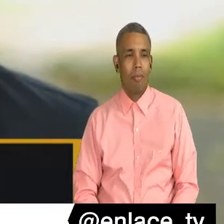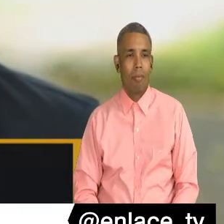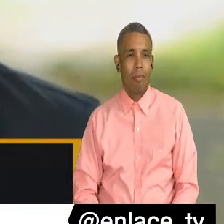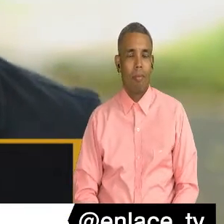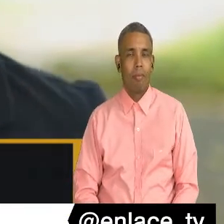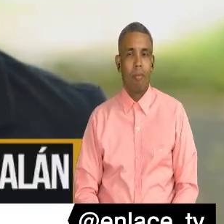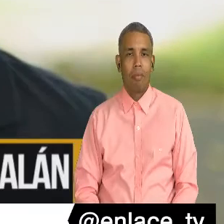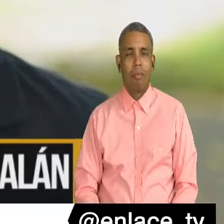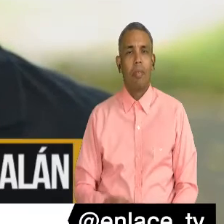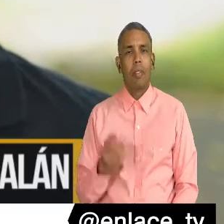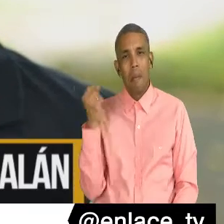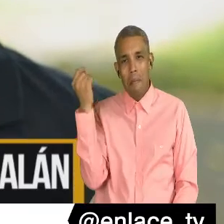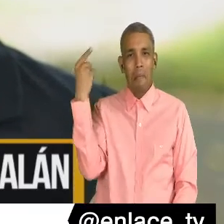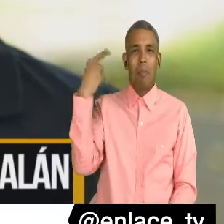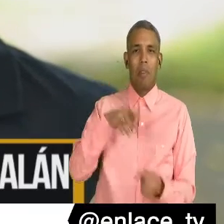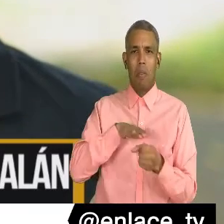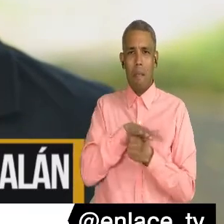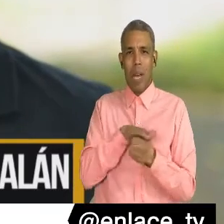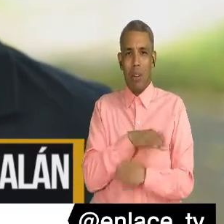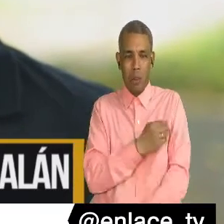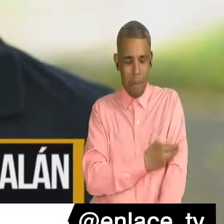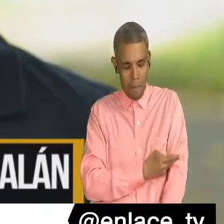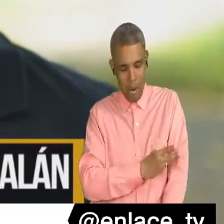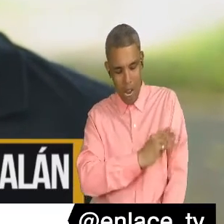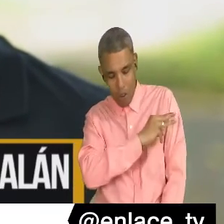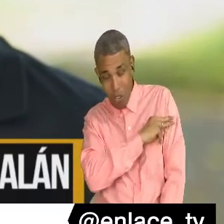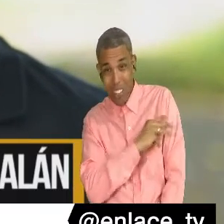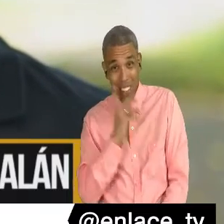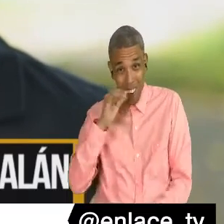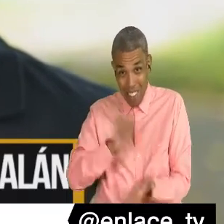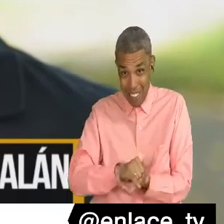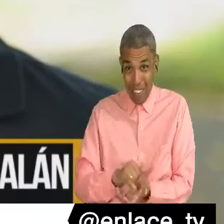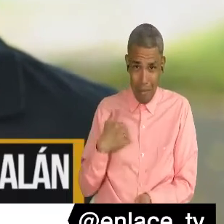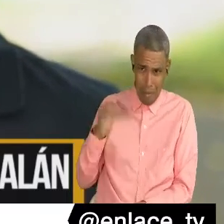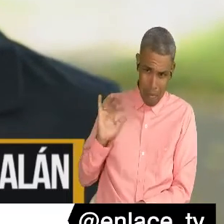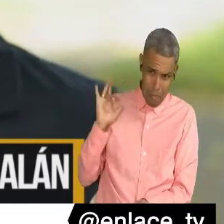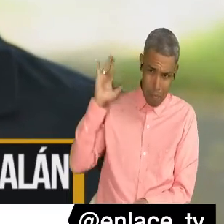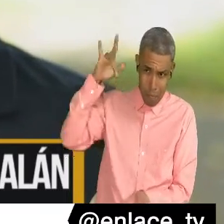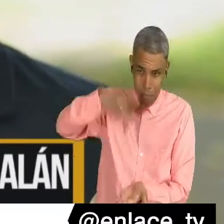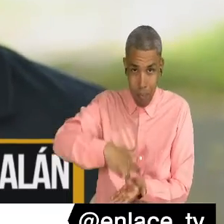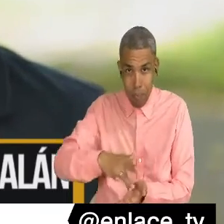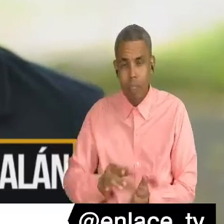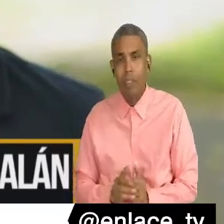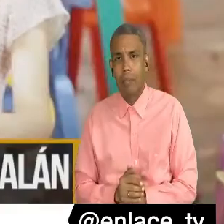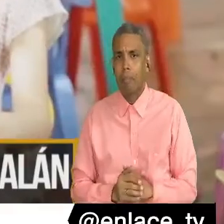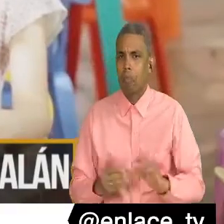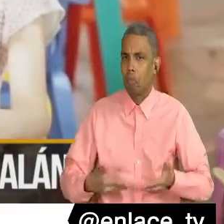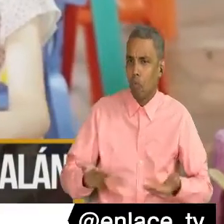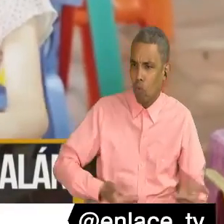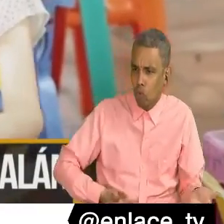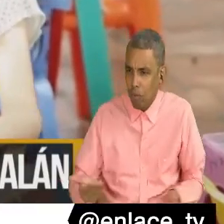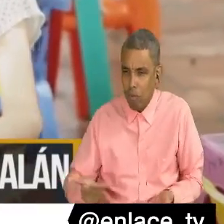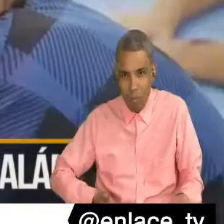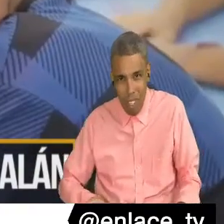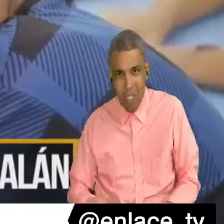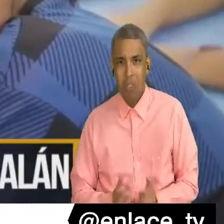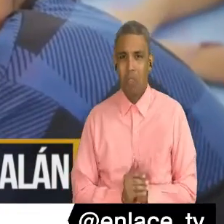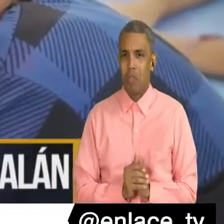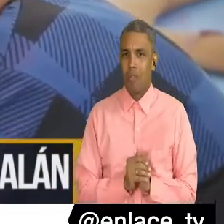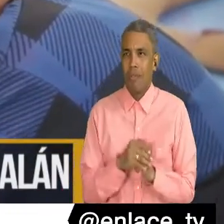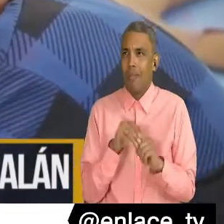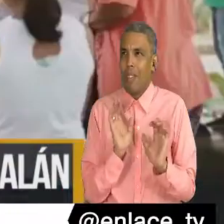Casa en el barrio María Eugenia, en donde llevamos los servicios interinstitucionales de diversas entidades